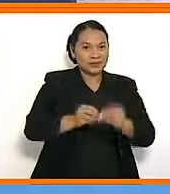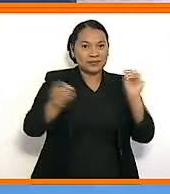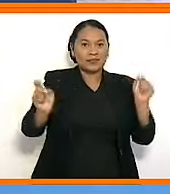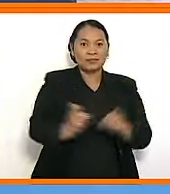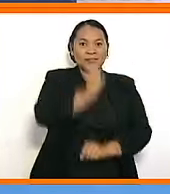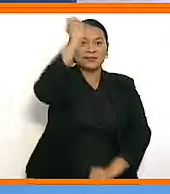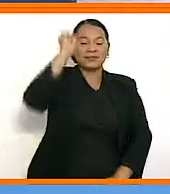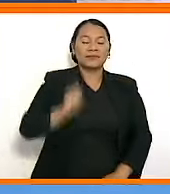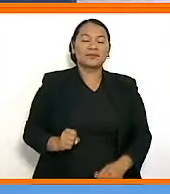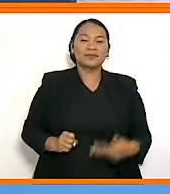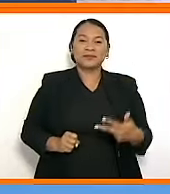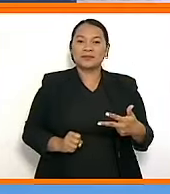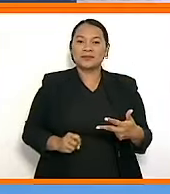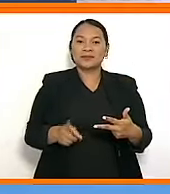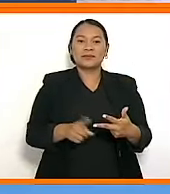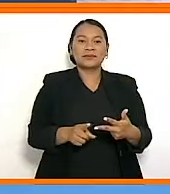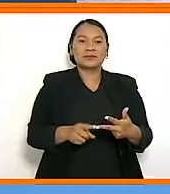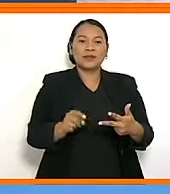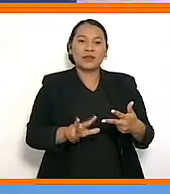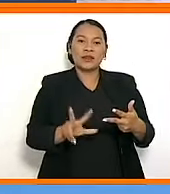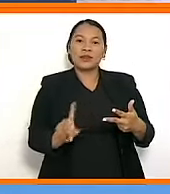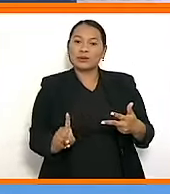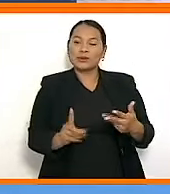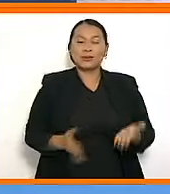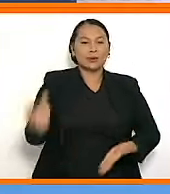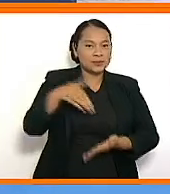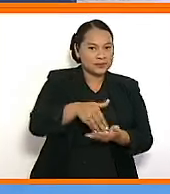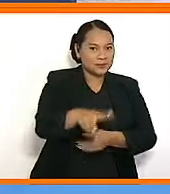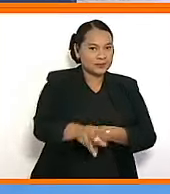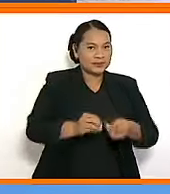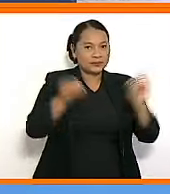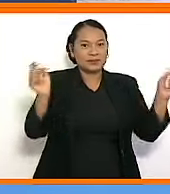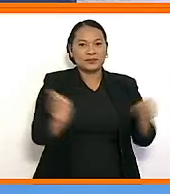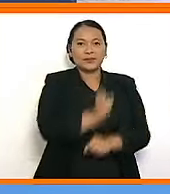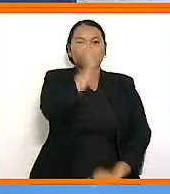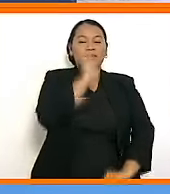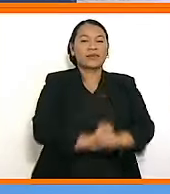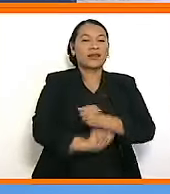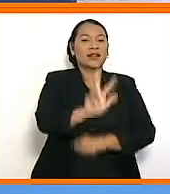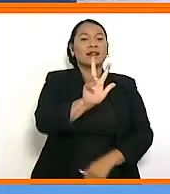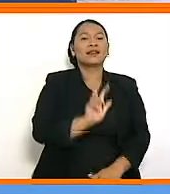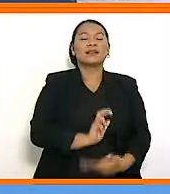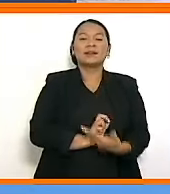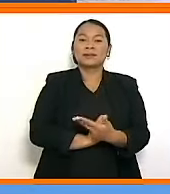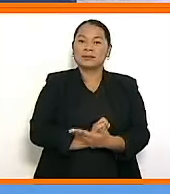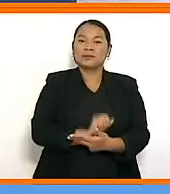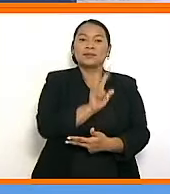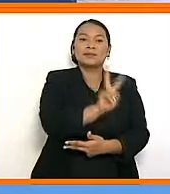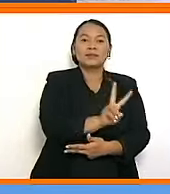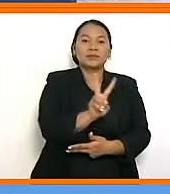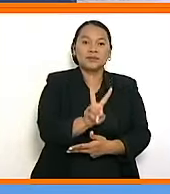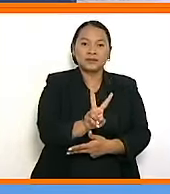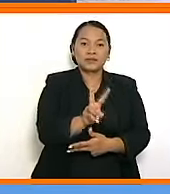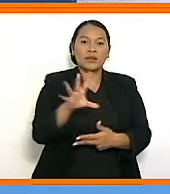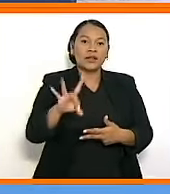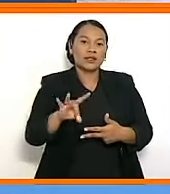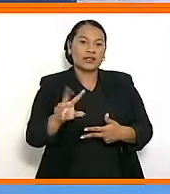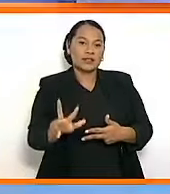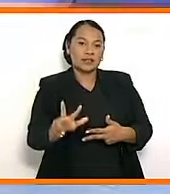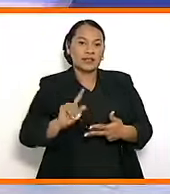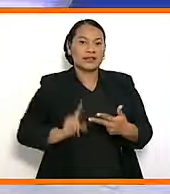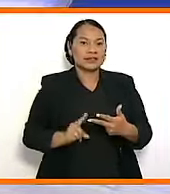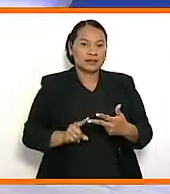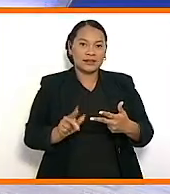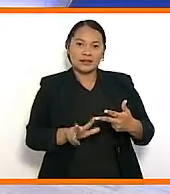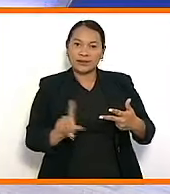ganador en esta noche es el 31. Los números ganadores en Pega 3 son 22, 83